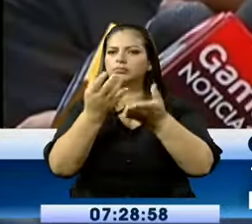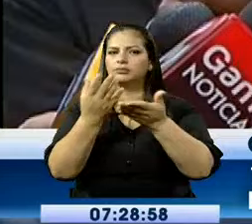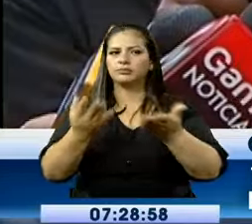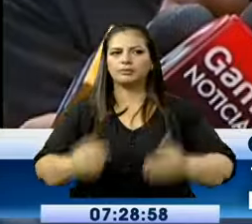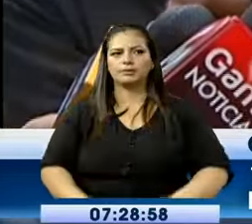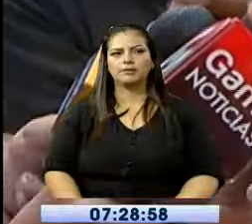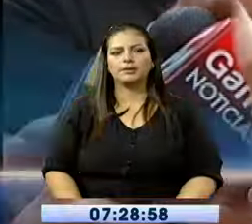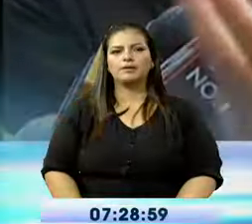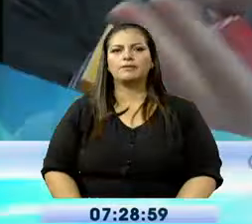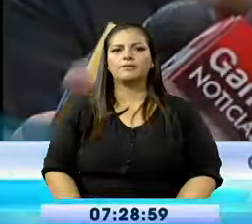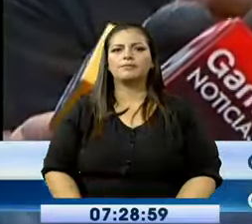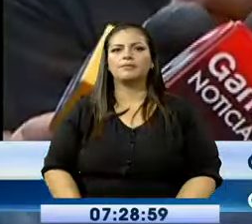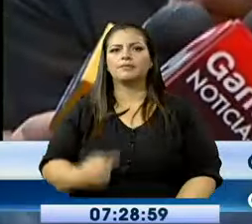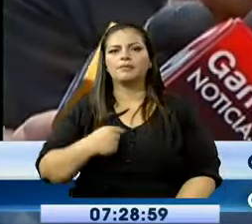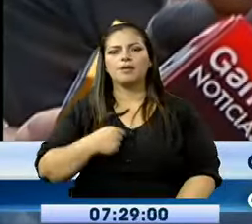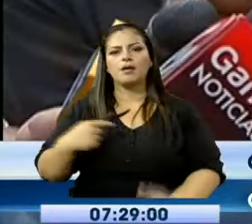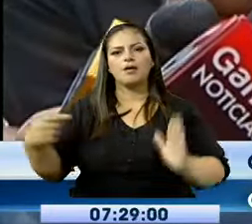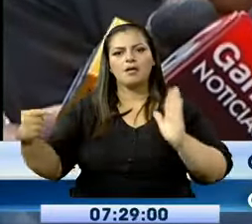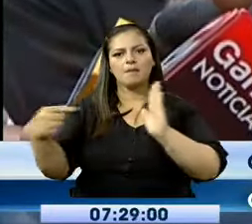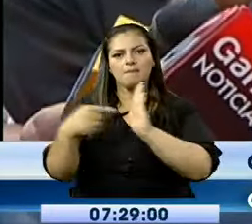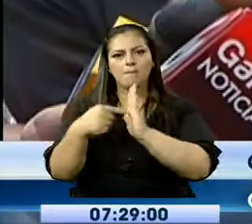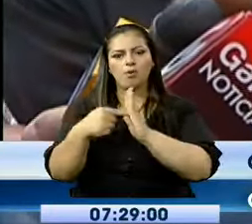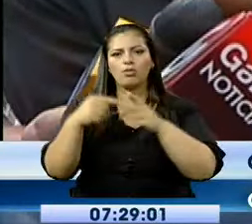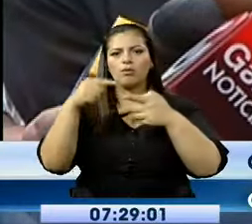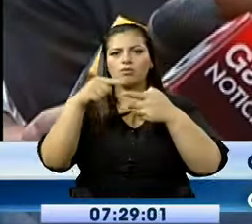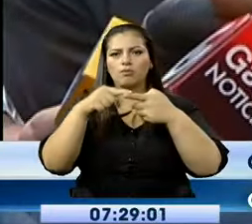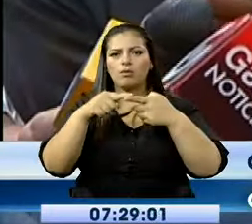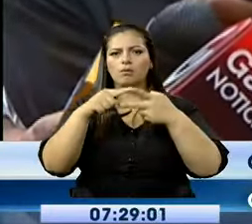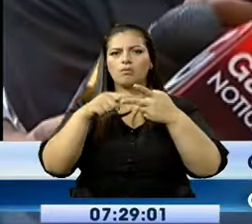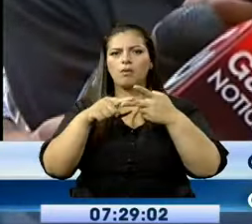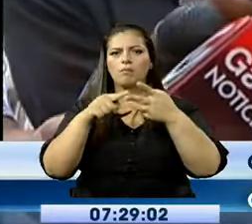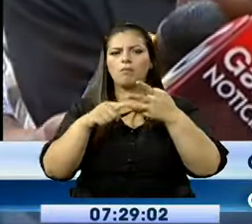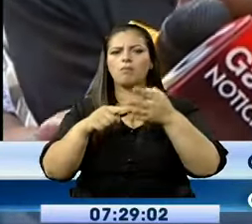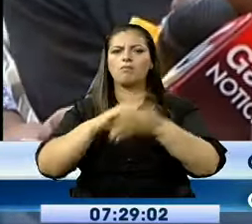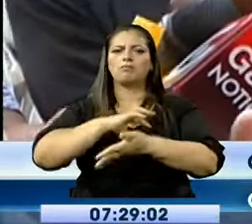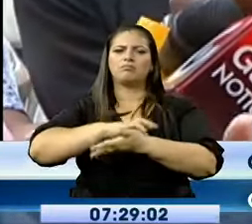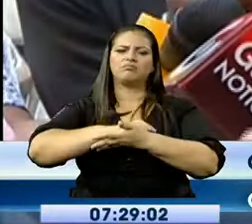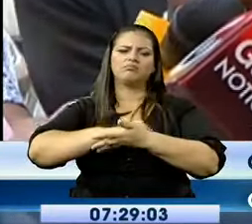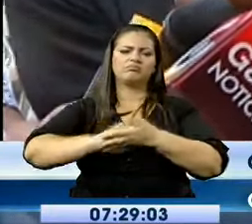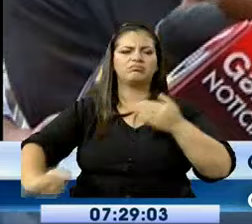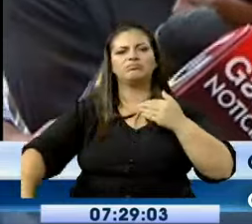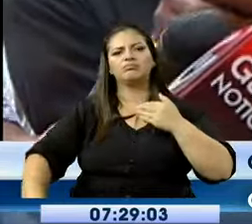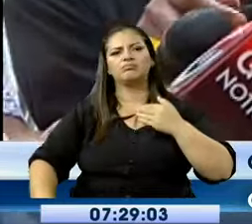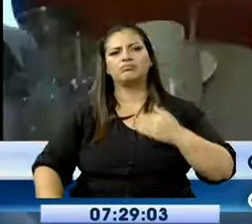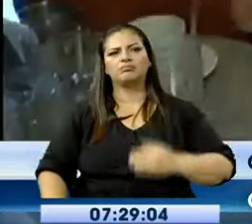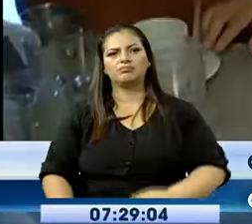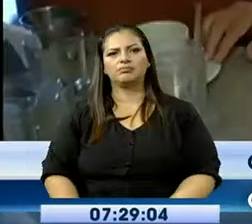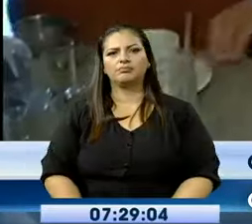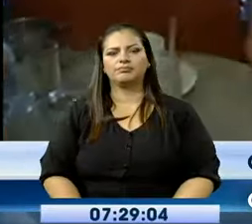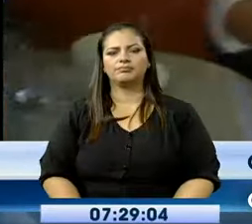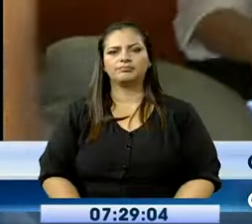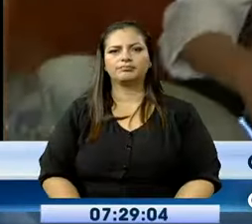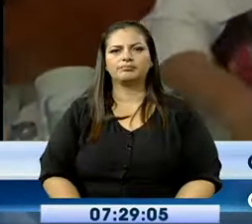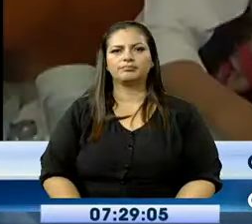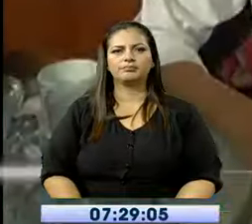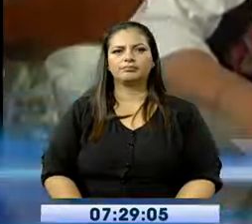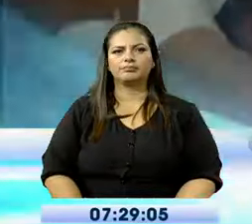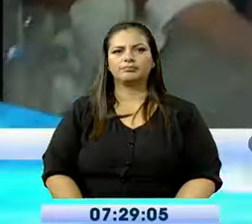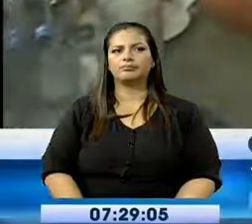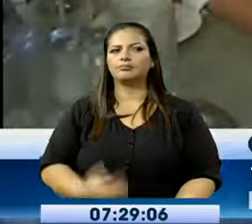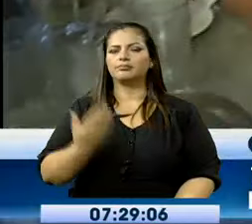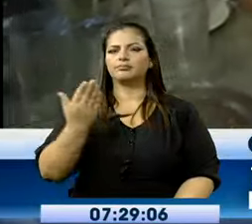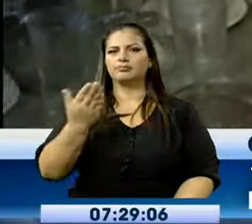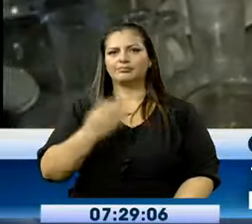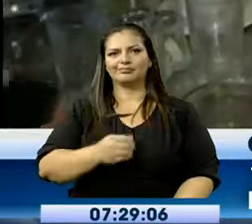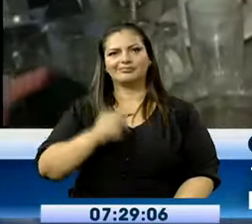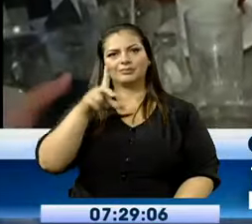a la salida de divisa, el impuesto verde, el último impuesto a la plusvalía. El candidato de Creo sostuvo